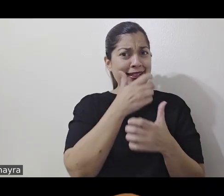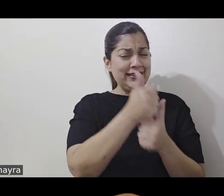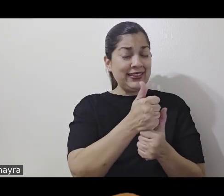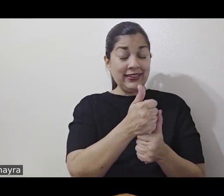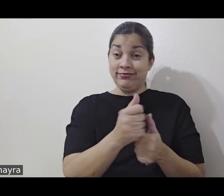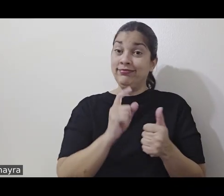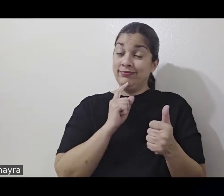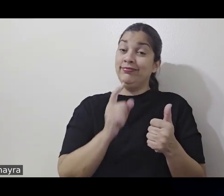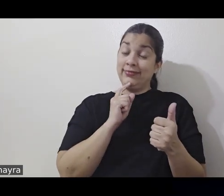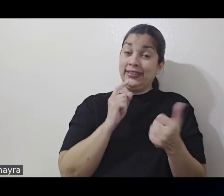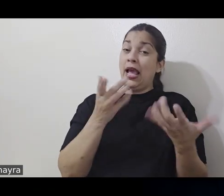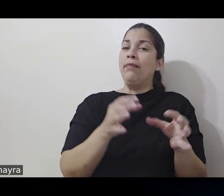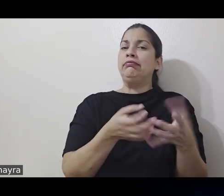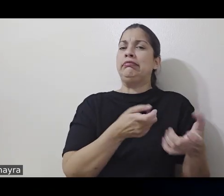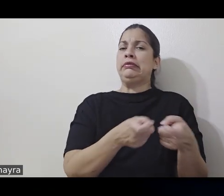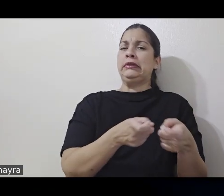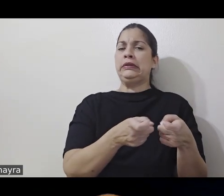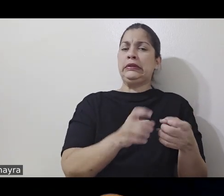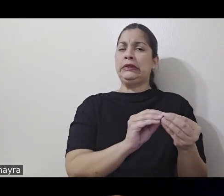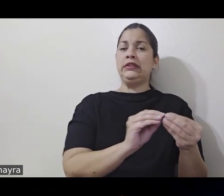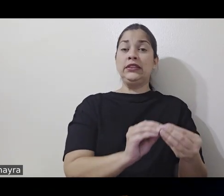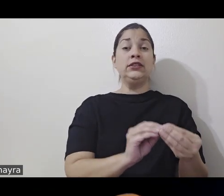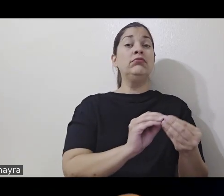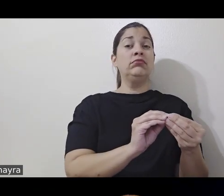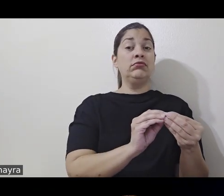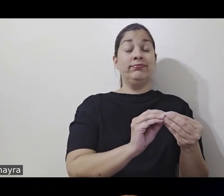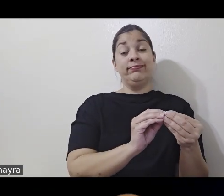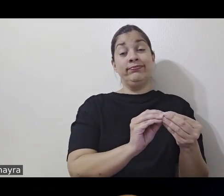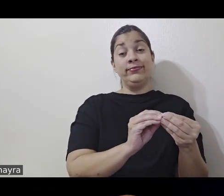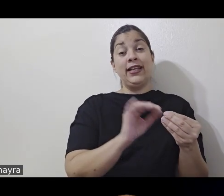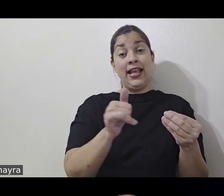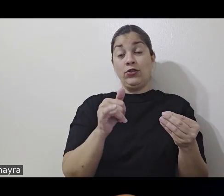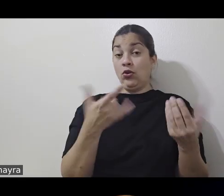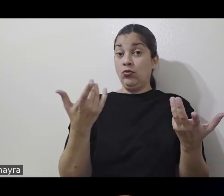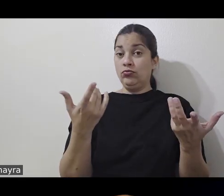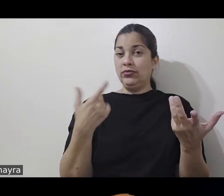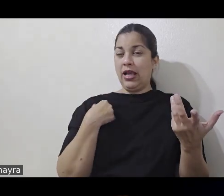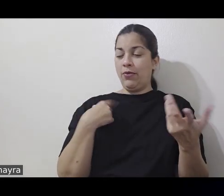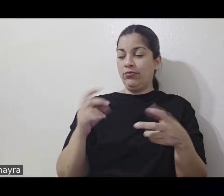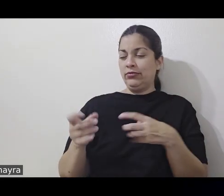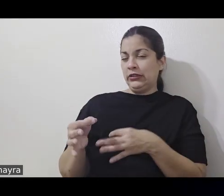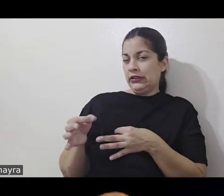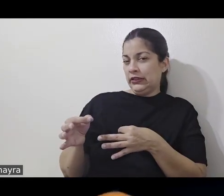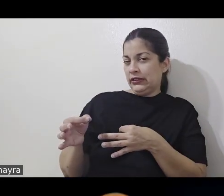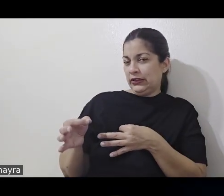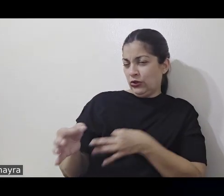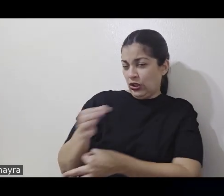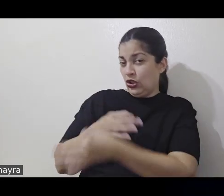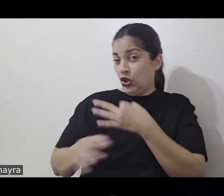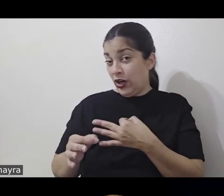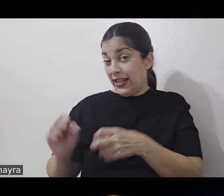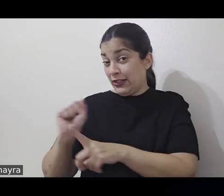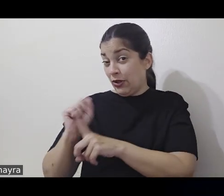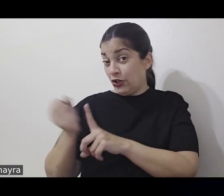Manipulada, realmente. Manipulada, exacto. Estamos haciendo pasar un evento por otro con la intención de la